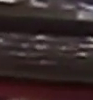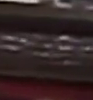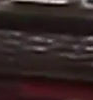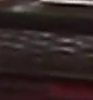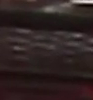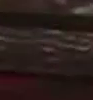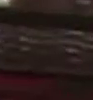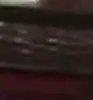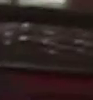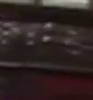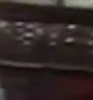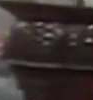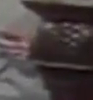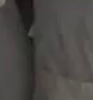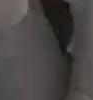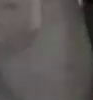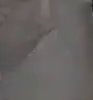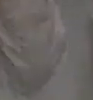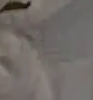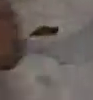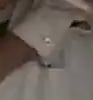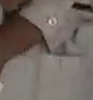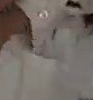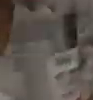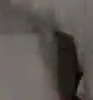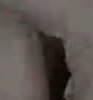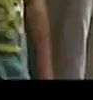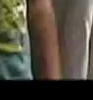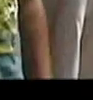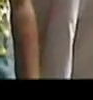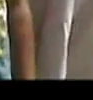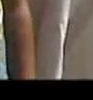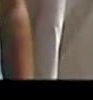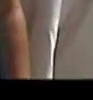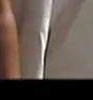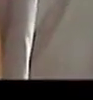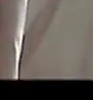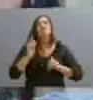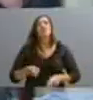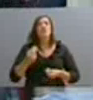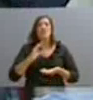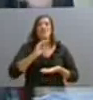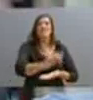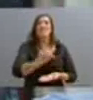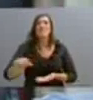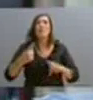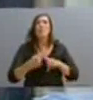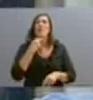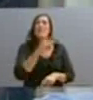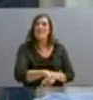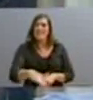acceso a la educación, la salud pública y la vivienda. La asignación universal por hijo, que